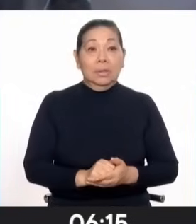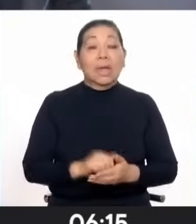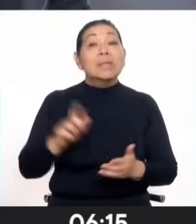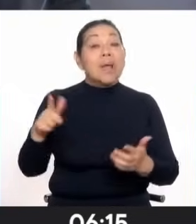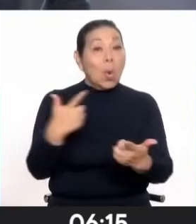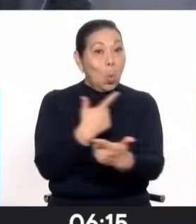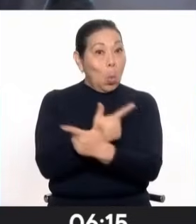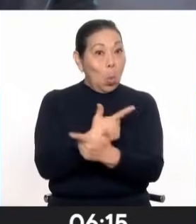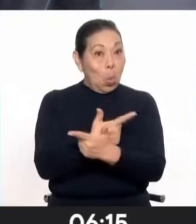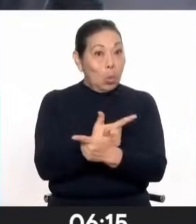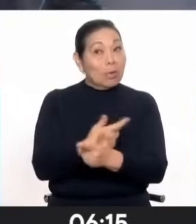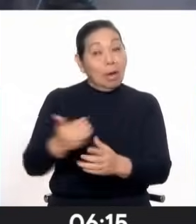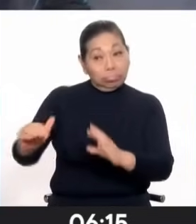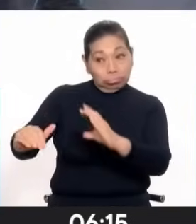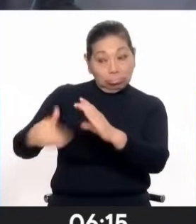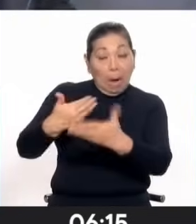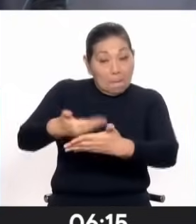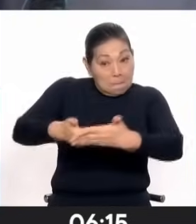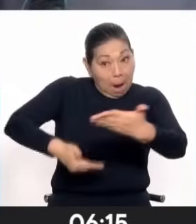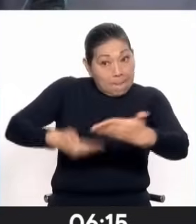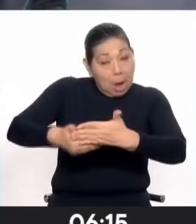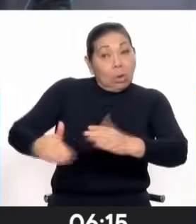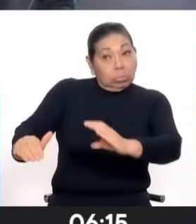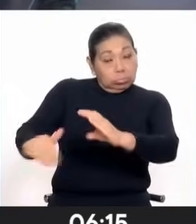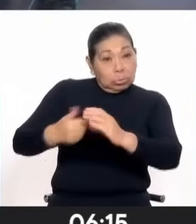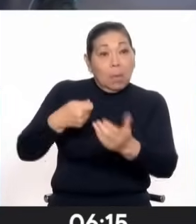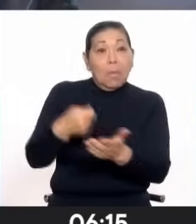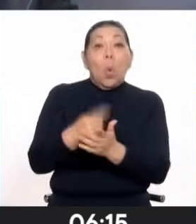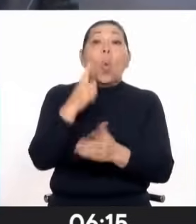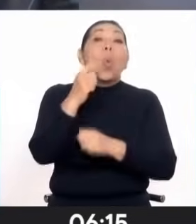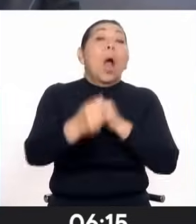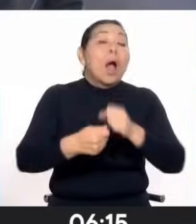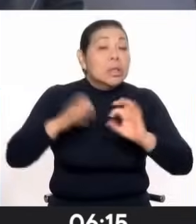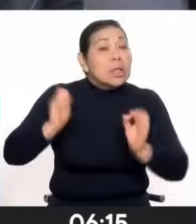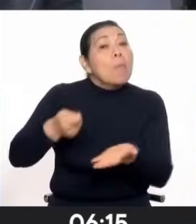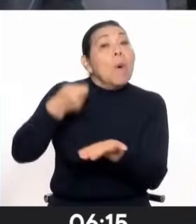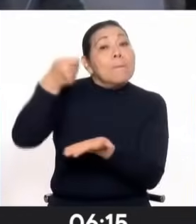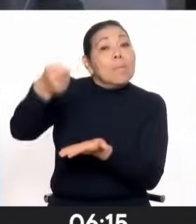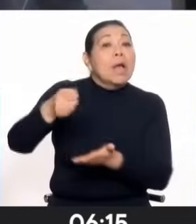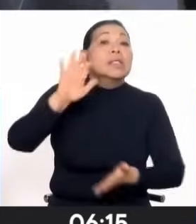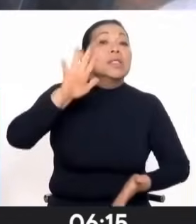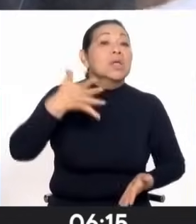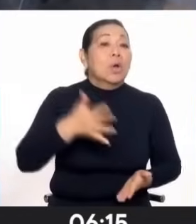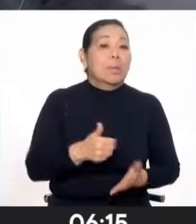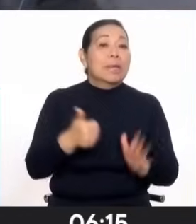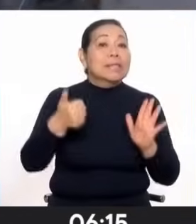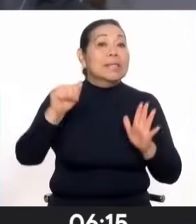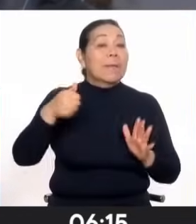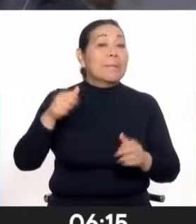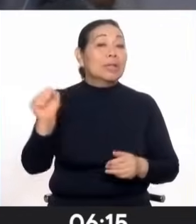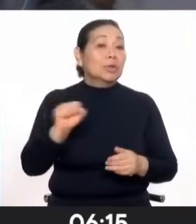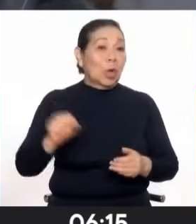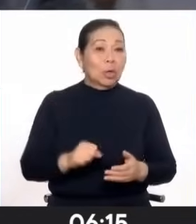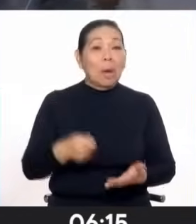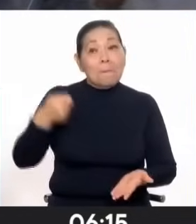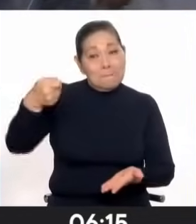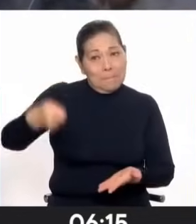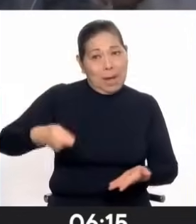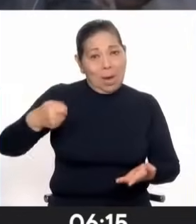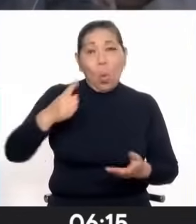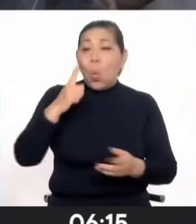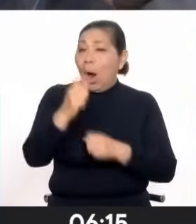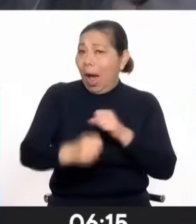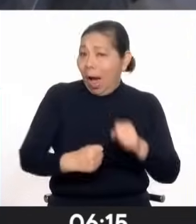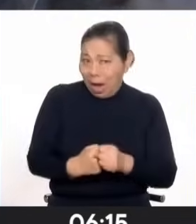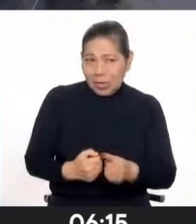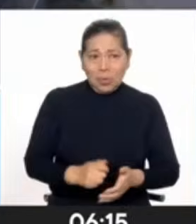Juan de Lurigancho nos ha dado un autovalúo para pagar anualmente 5.000 a 6.000 soles. Pagamos